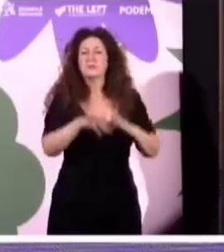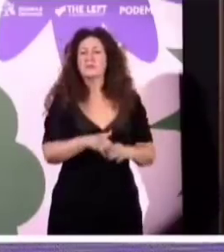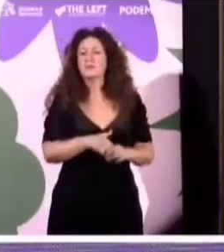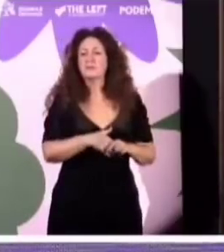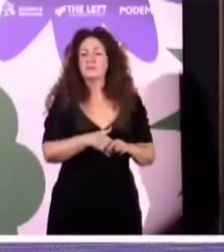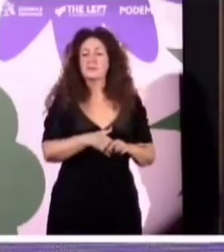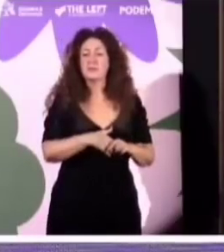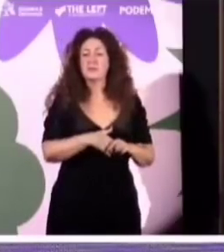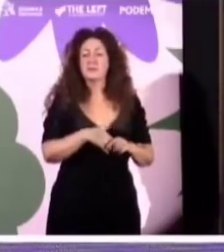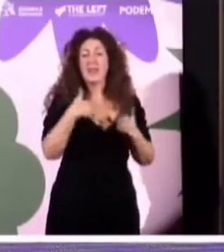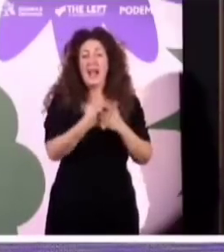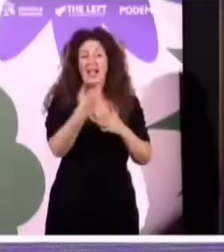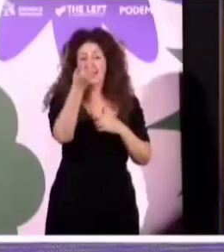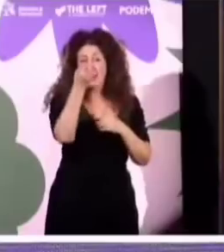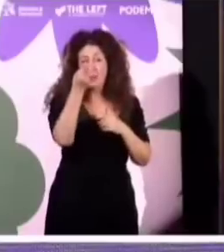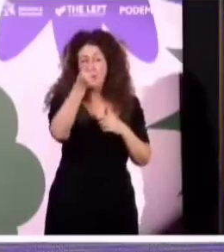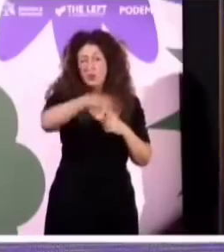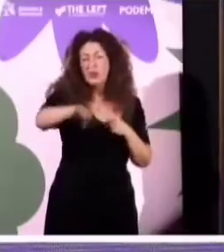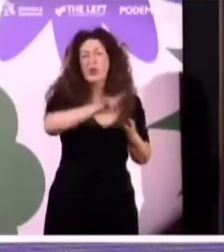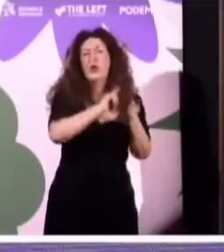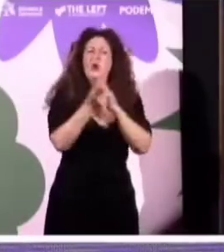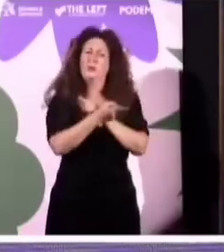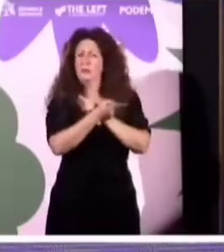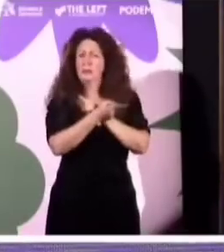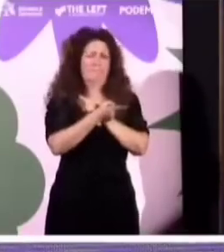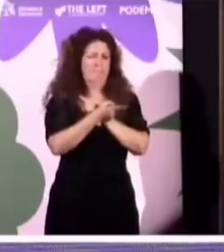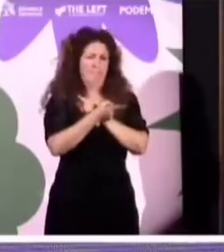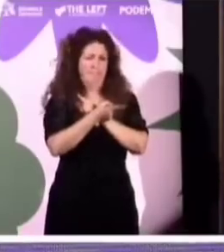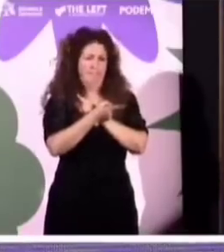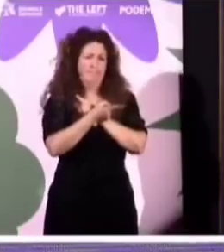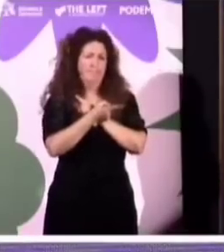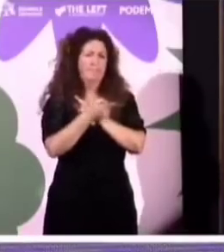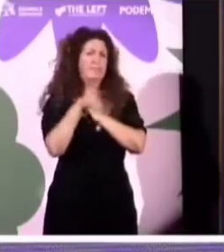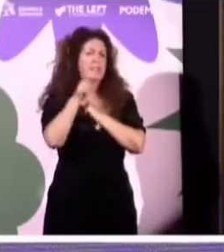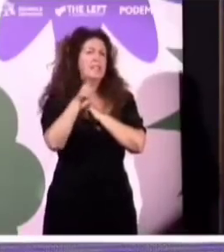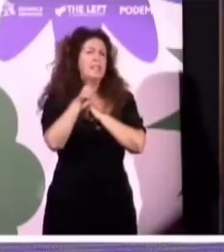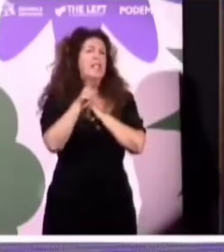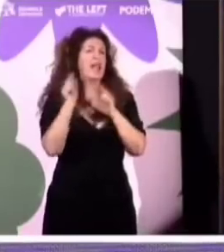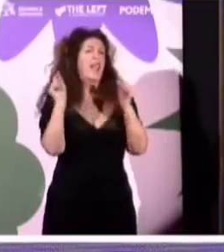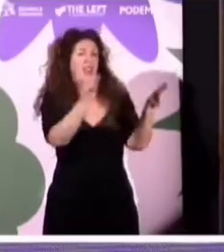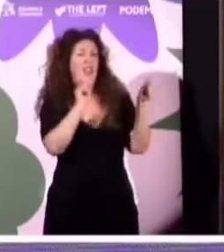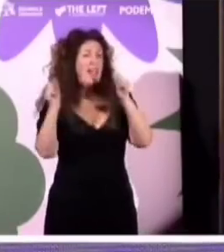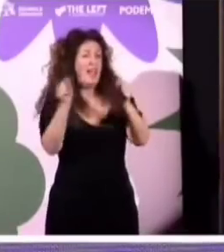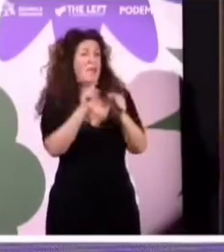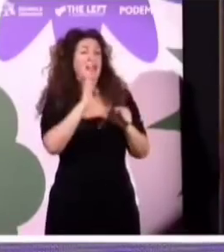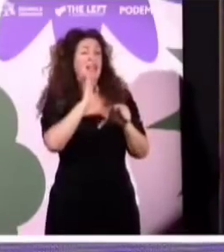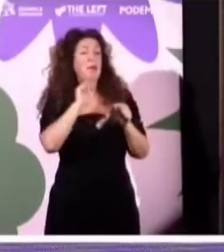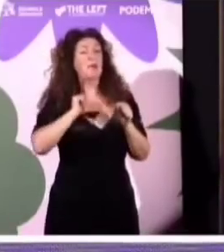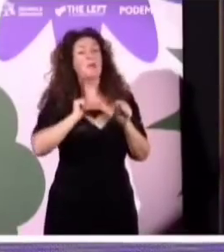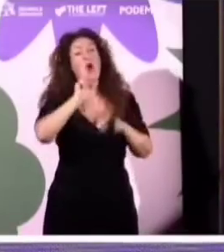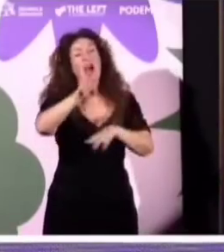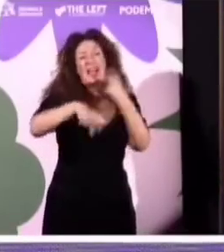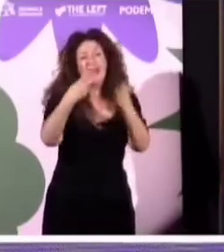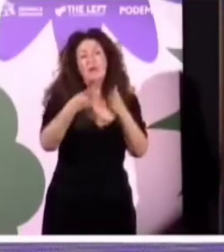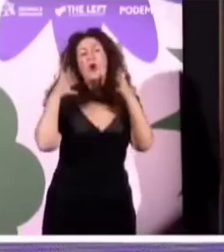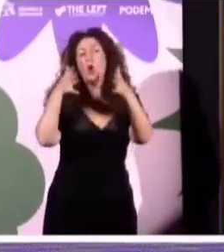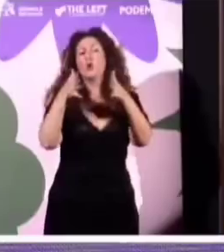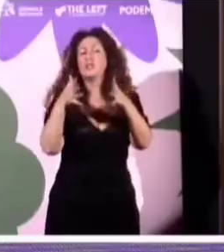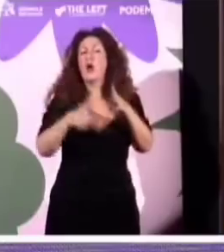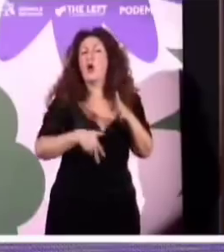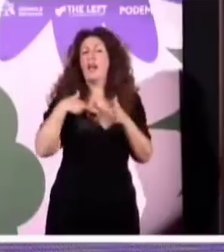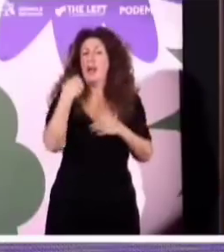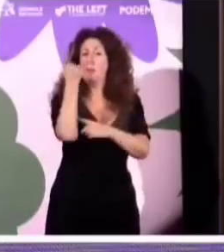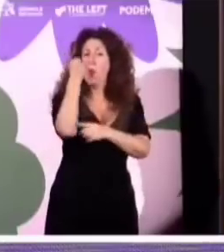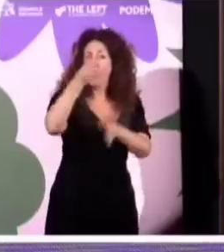Hasta el punto de que se ha convertido en contraproducente. Ese es el mismo debate que había en la renovación del Consejo General del Poder